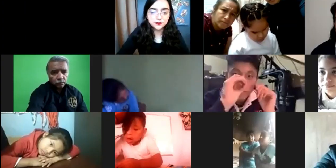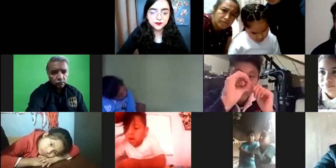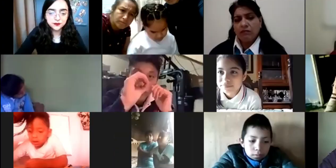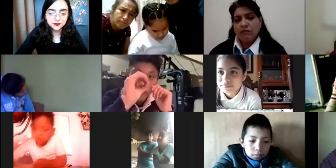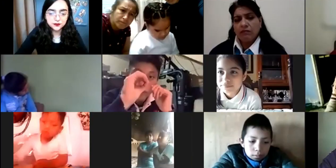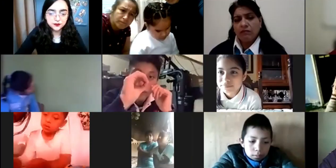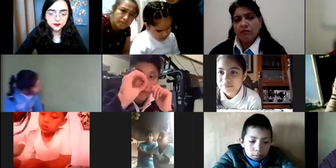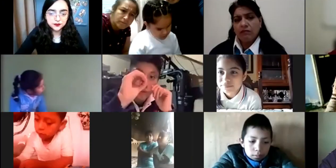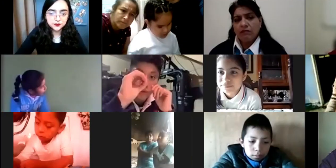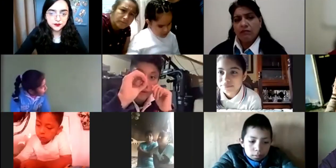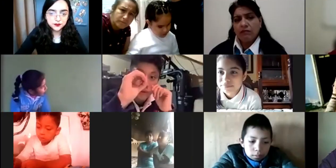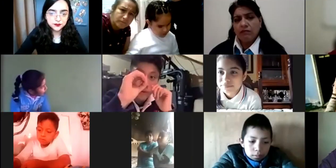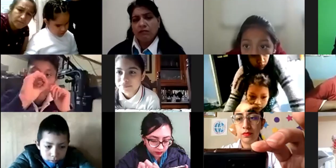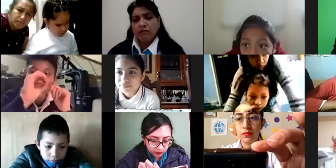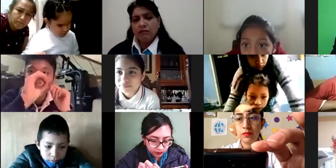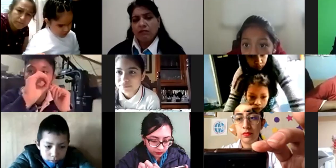favor.